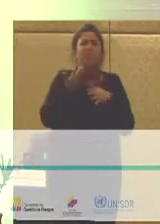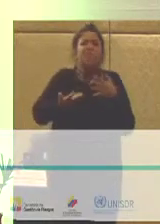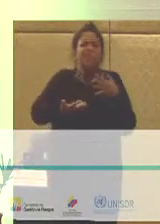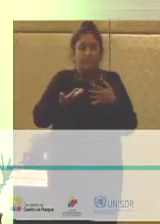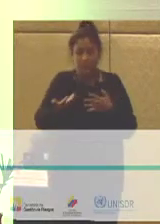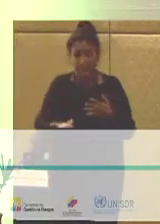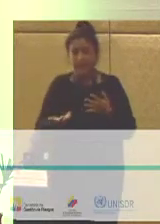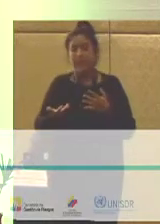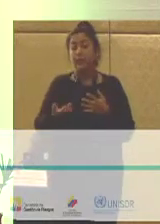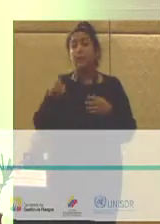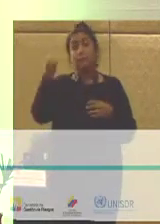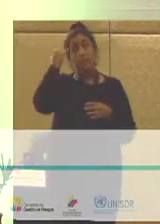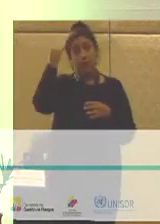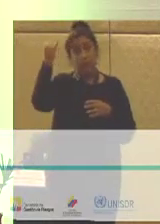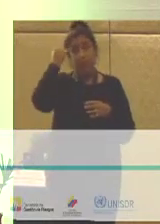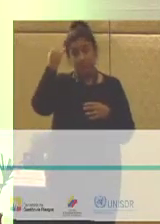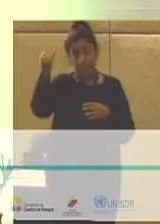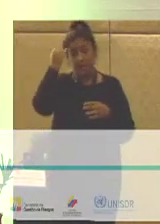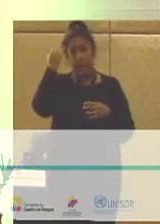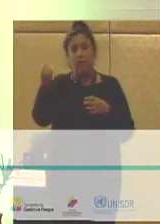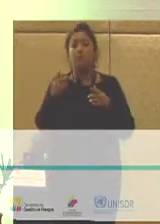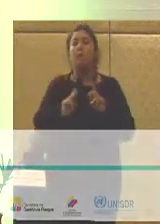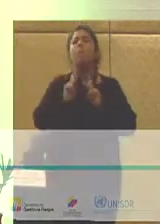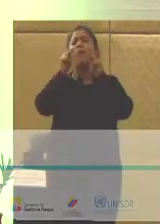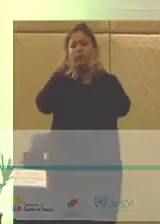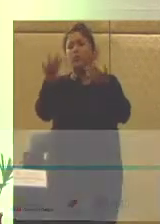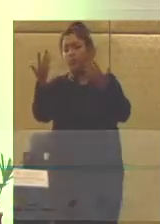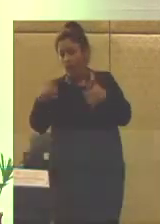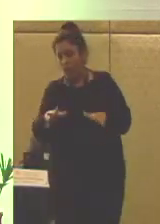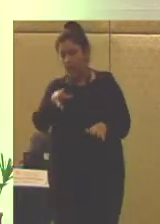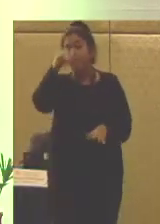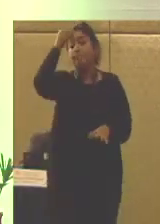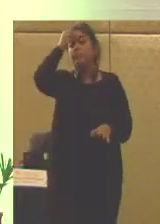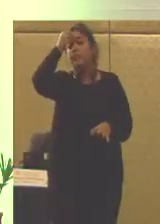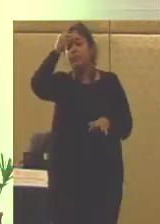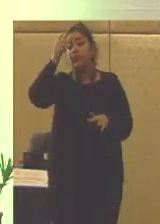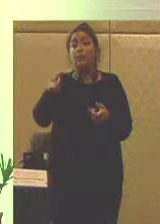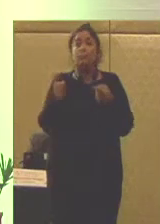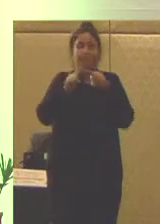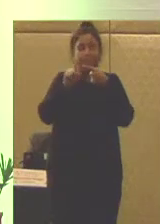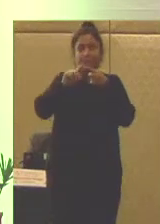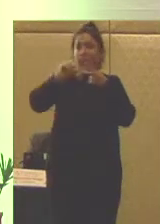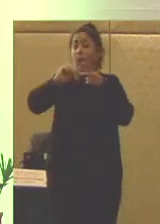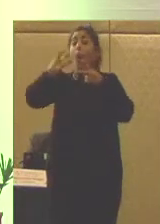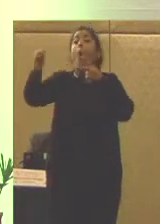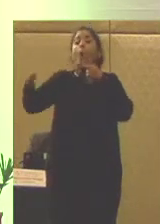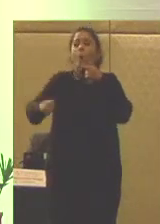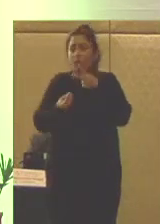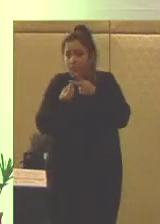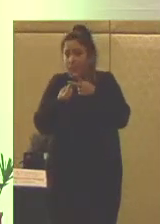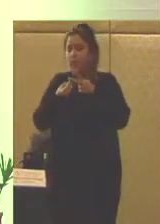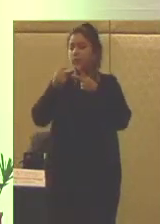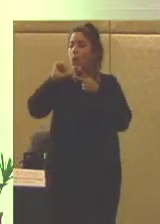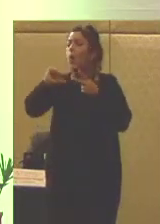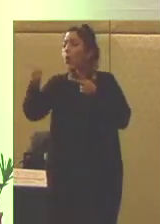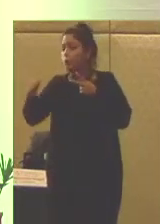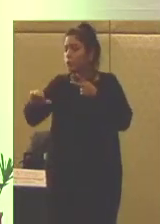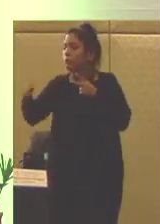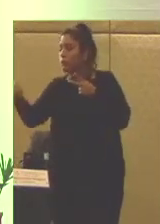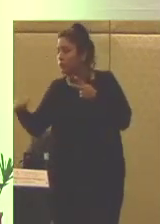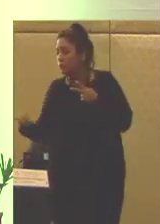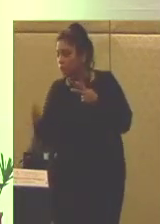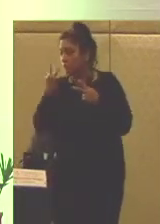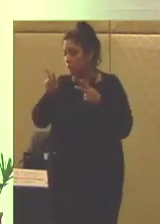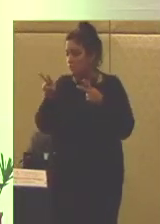pueden incorporar otro tipo de obras o acciones que tengan un enfoque de reducción de riesgos de desastres. En este caso,